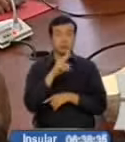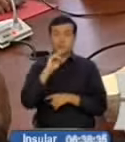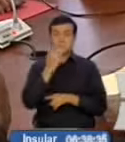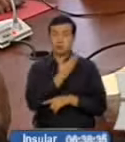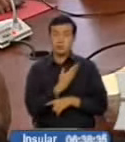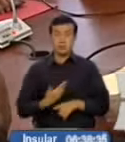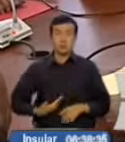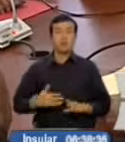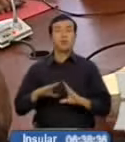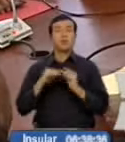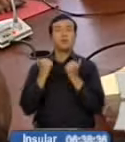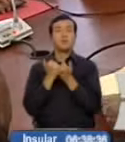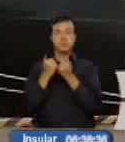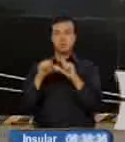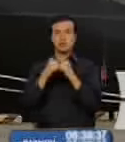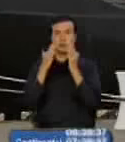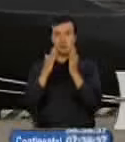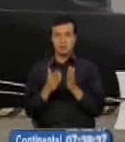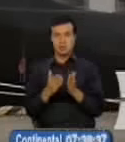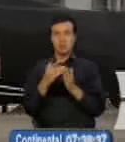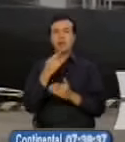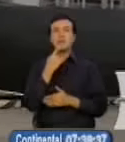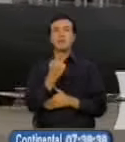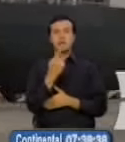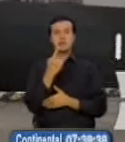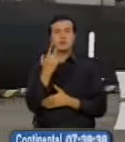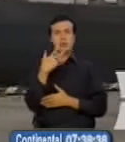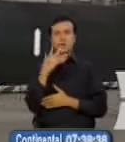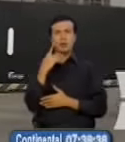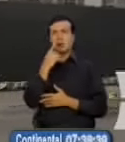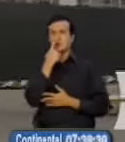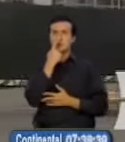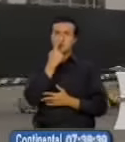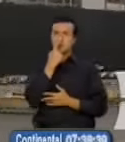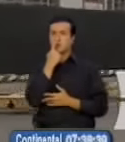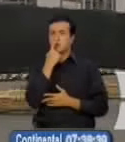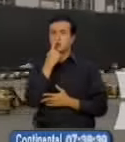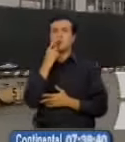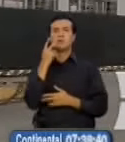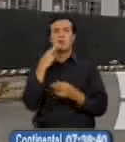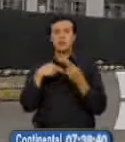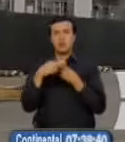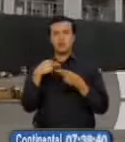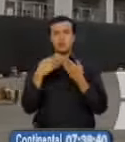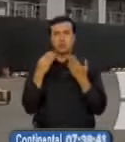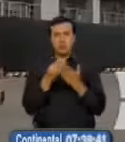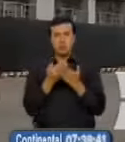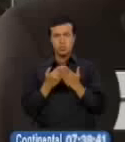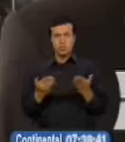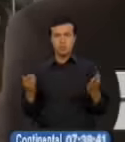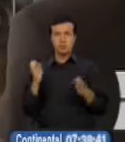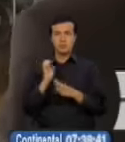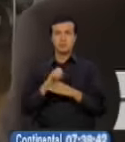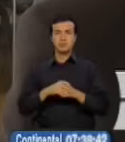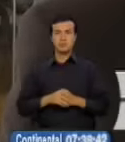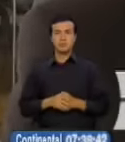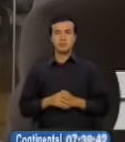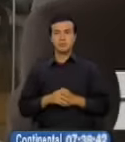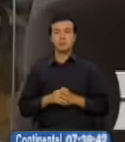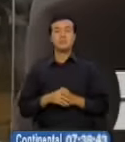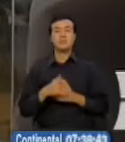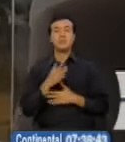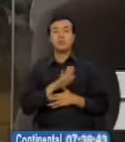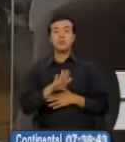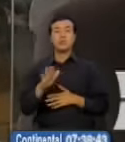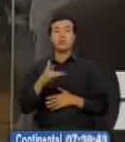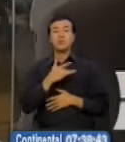vicepresidente de la Comisión, el asambleísta Edgar Córdoba, manifiesta que existe un profundo interés del mercado europeo por adquirir productos ecuatorianos. Ellos están muy ávidos